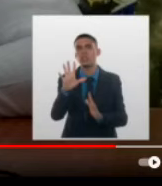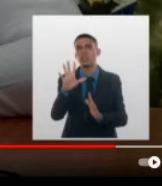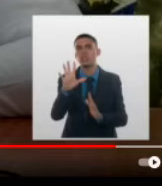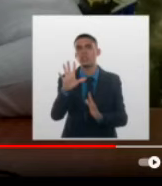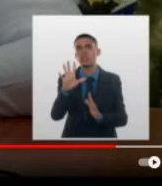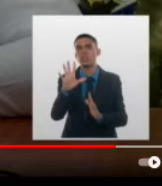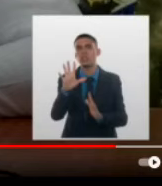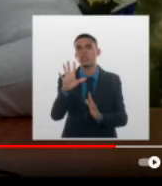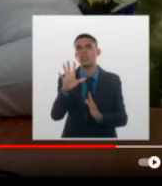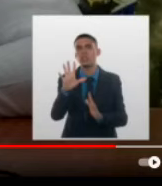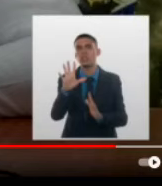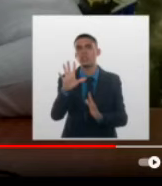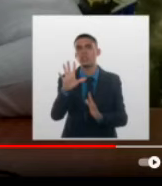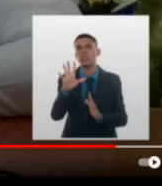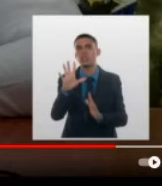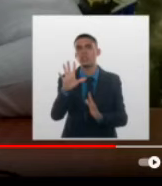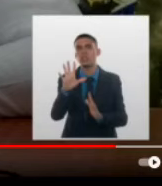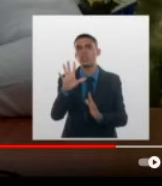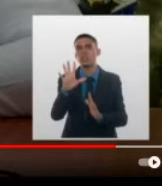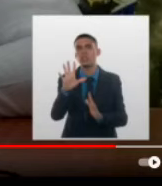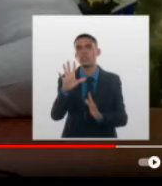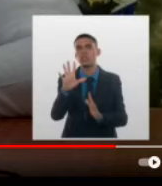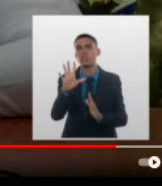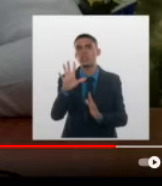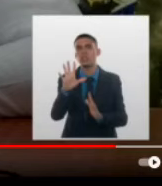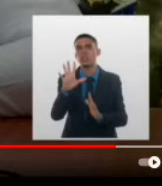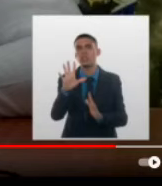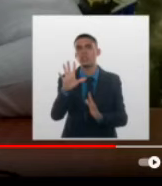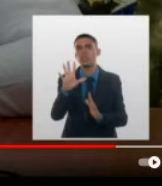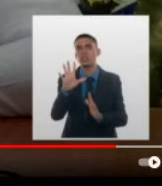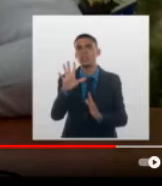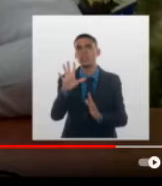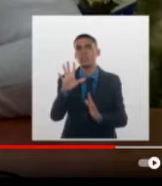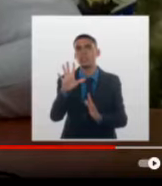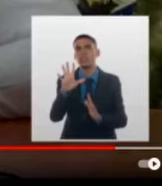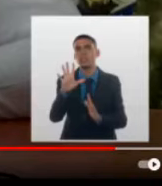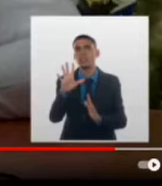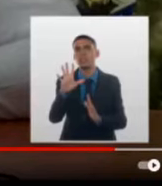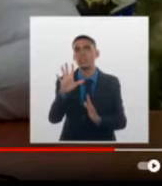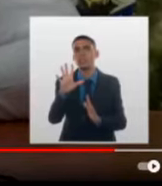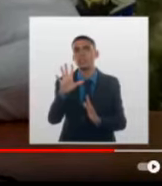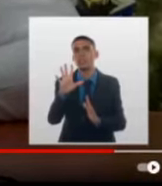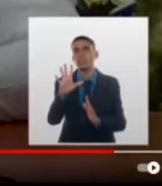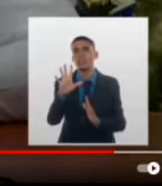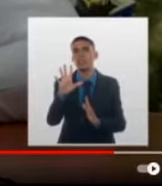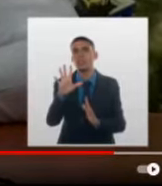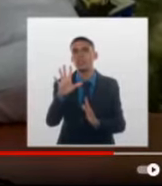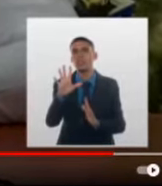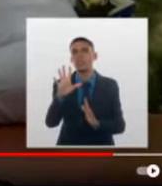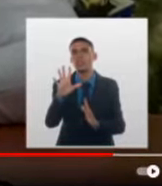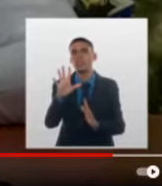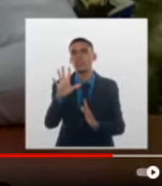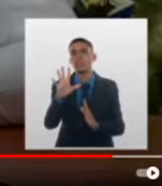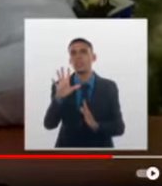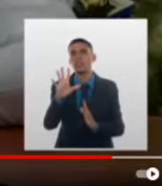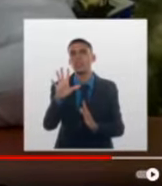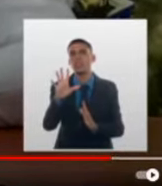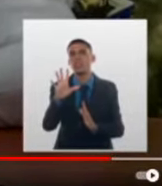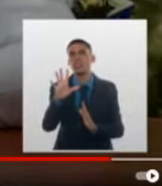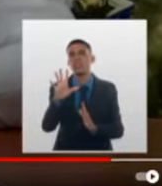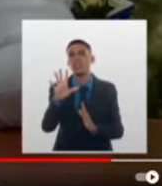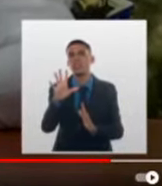últimos años se ha disparado el precio por problemas. La leche en polvo, fíjate. Que eso, bueno, yo no...